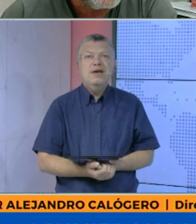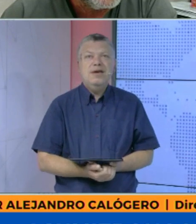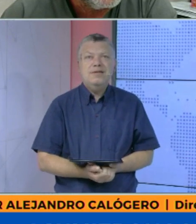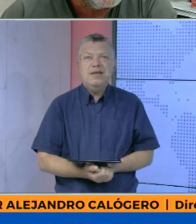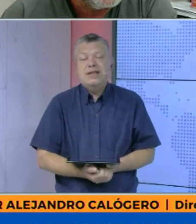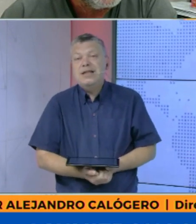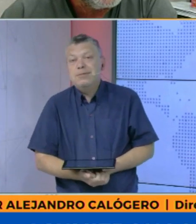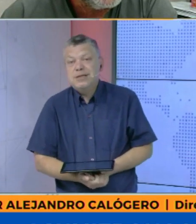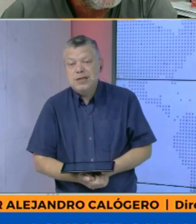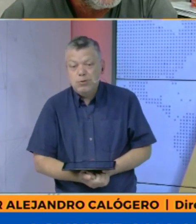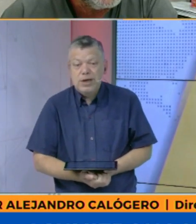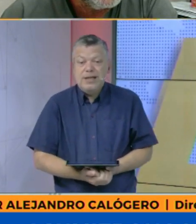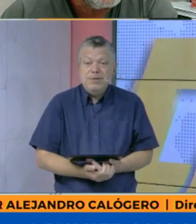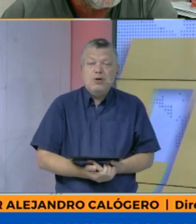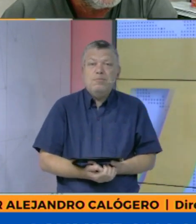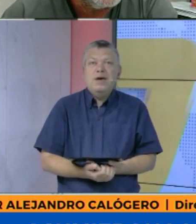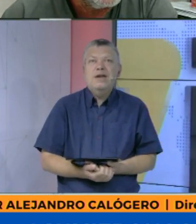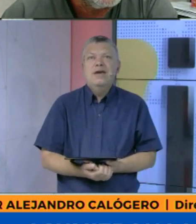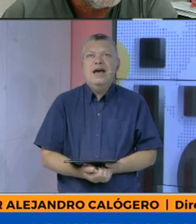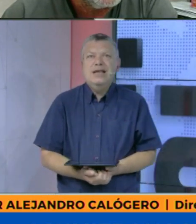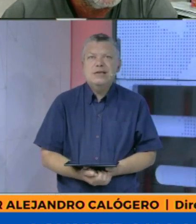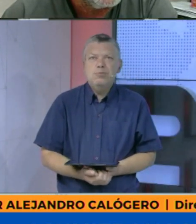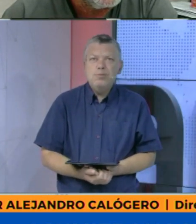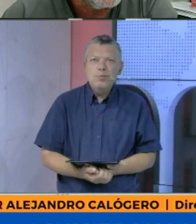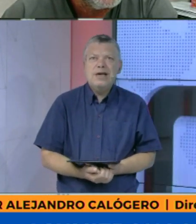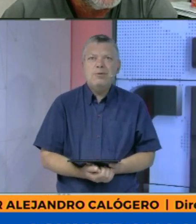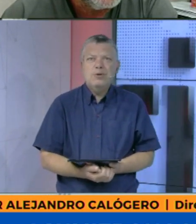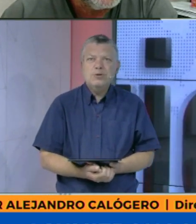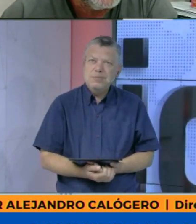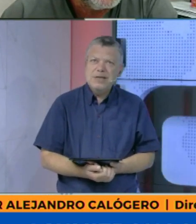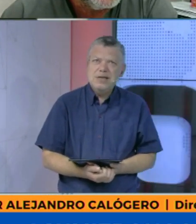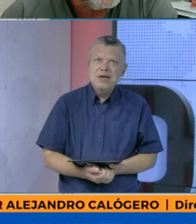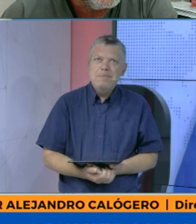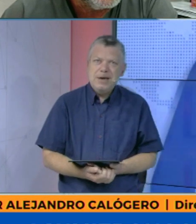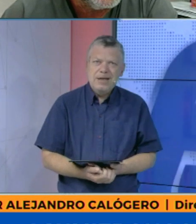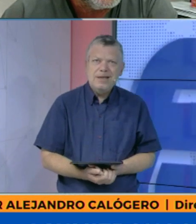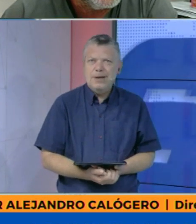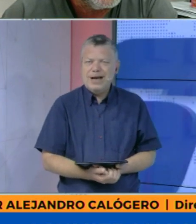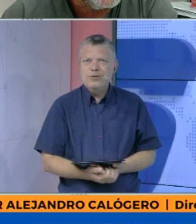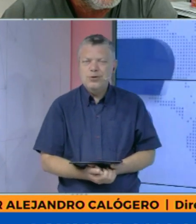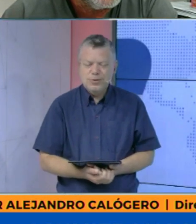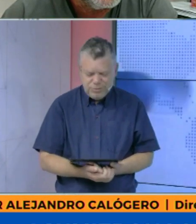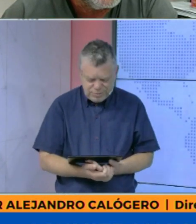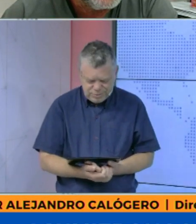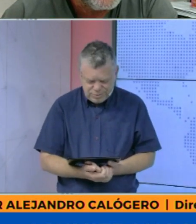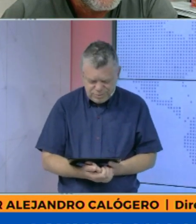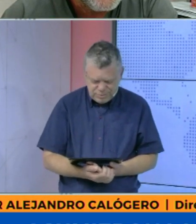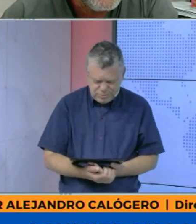también, distintas vicisitudes que también golpean a la salud pública, pero bueno, siempre allí vigente y trabajando,